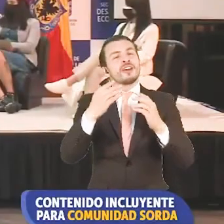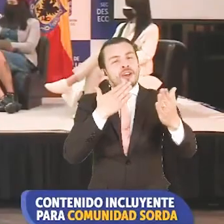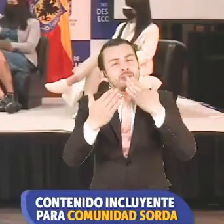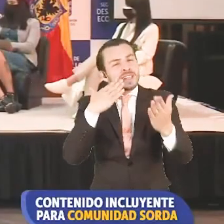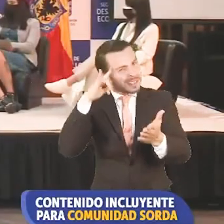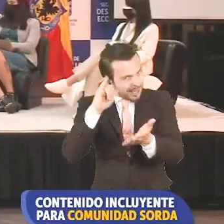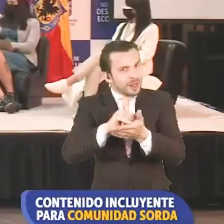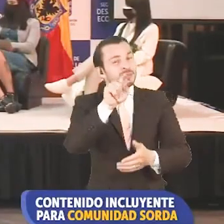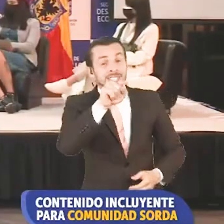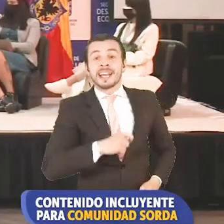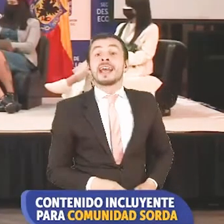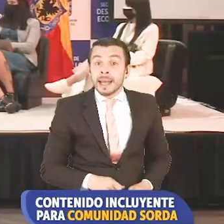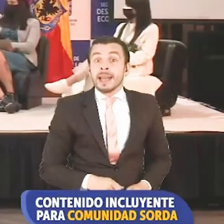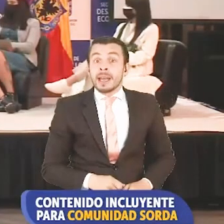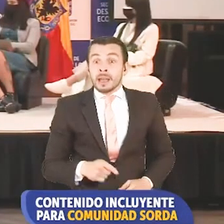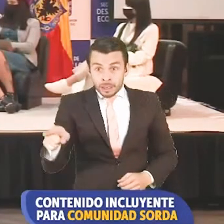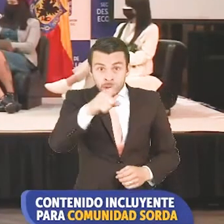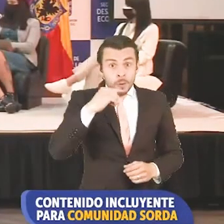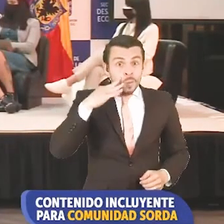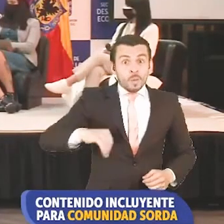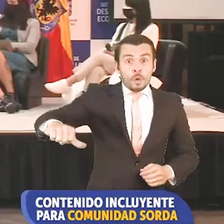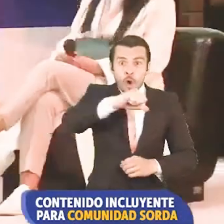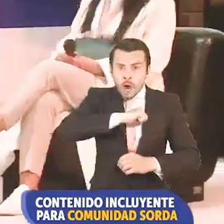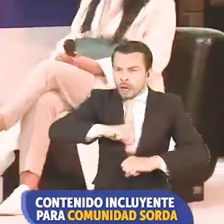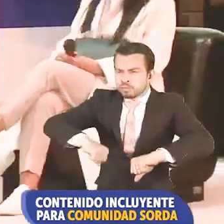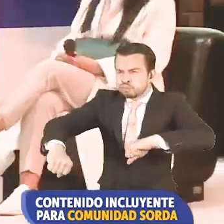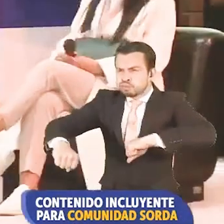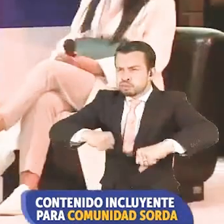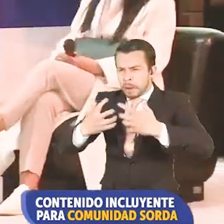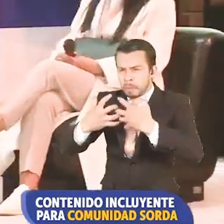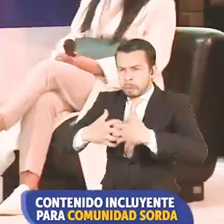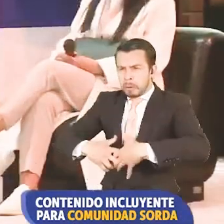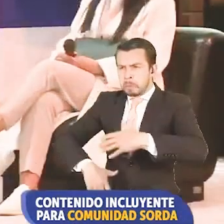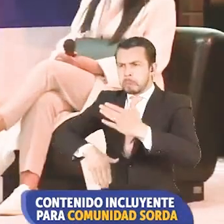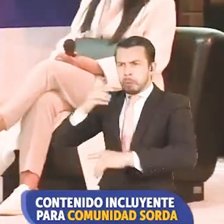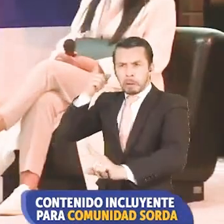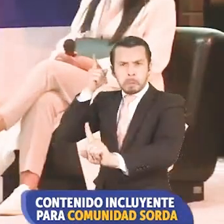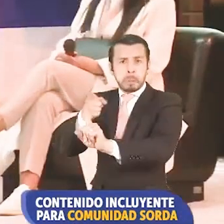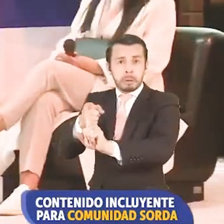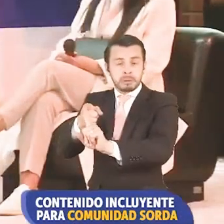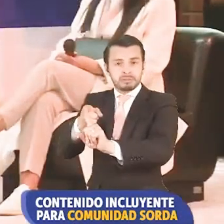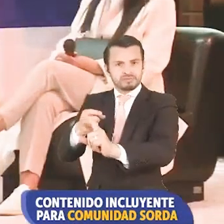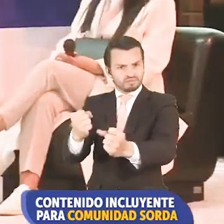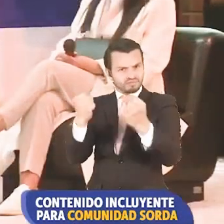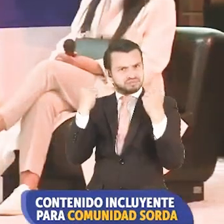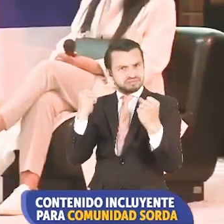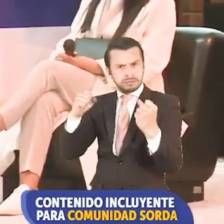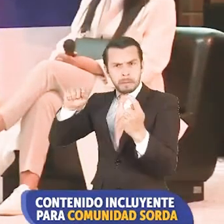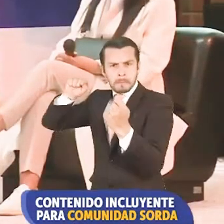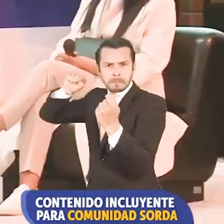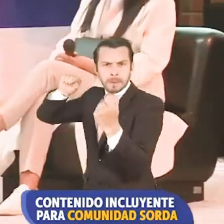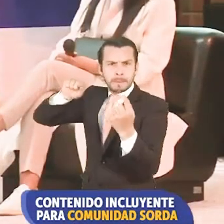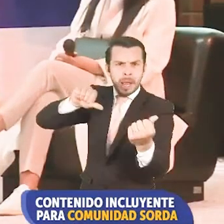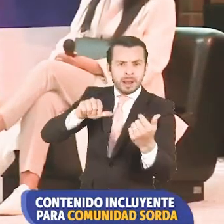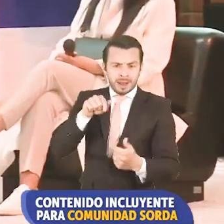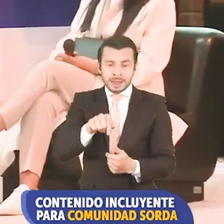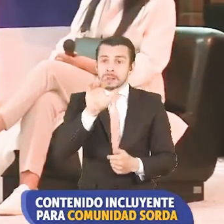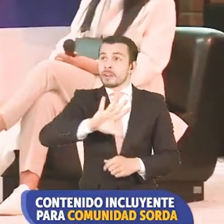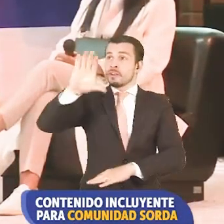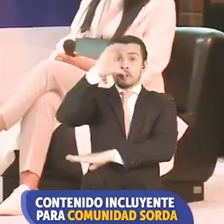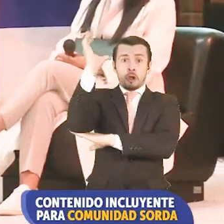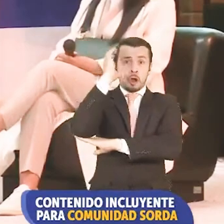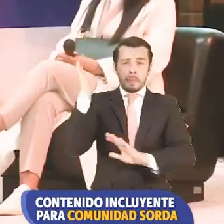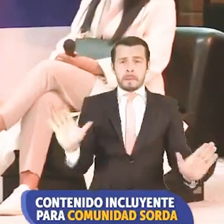de mujeres exitosos, sólidos, con financiación, creciendo en el mercado local, en el